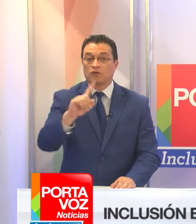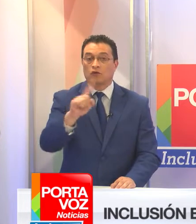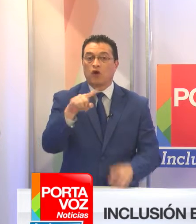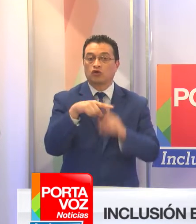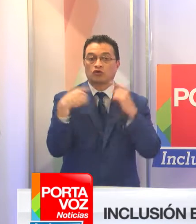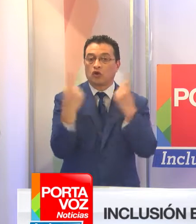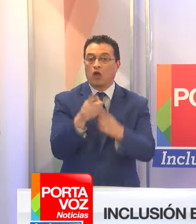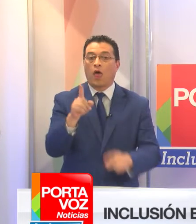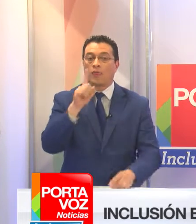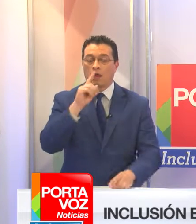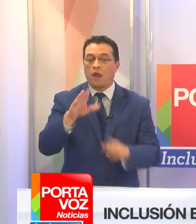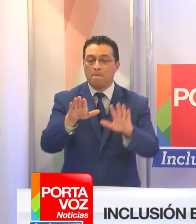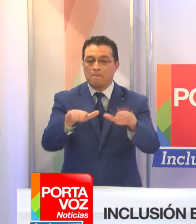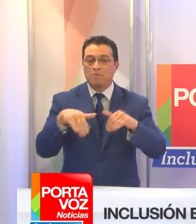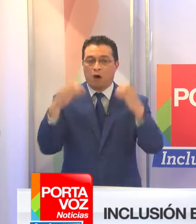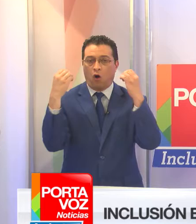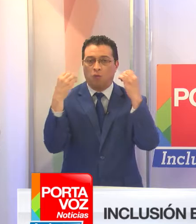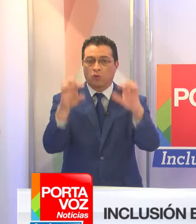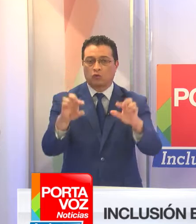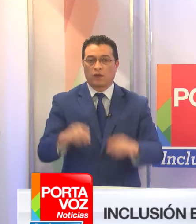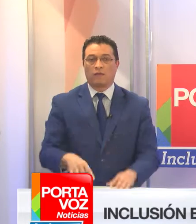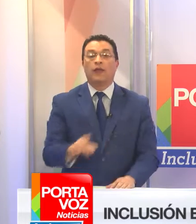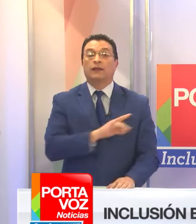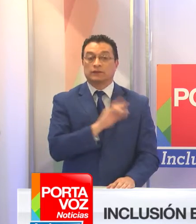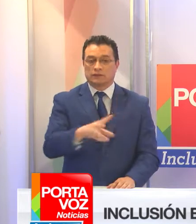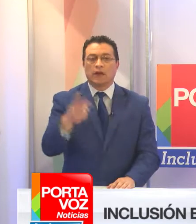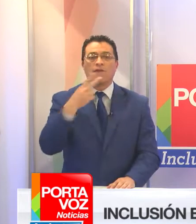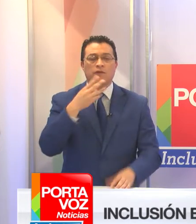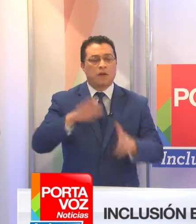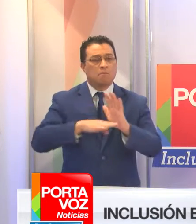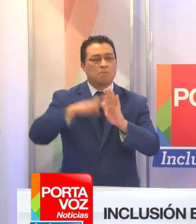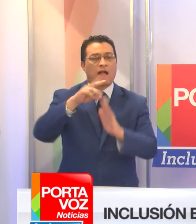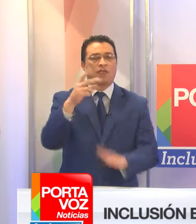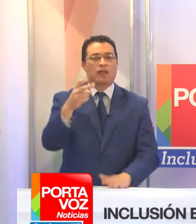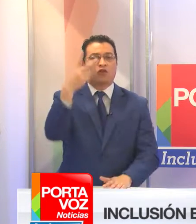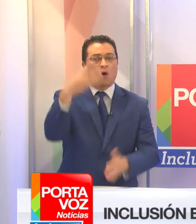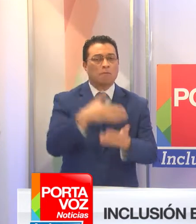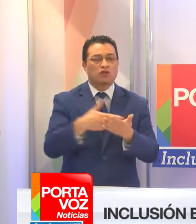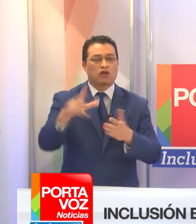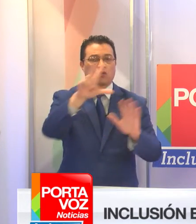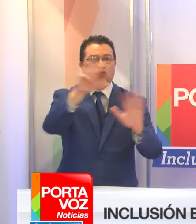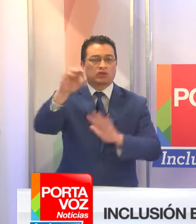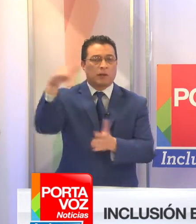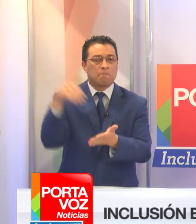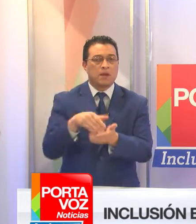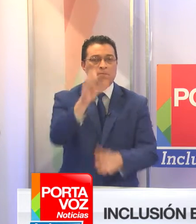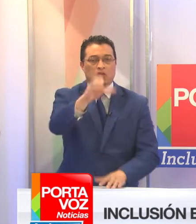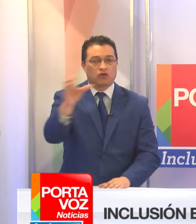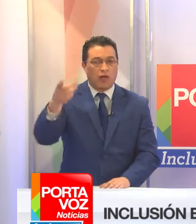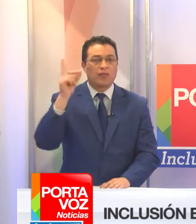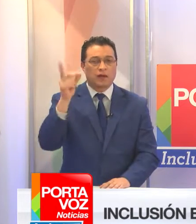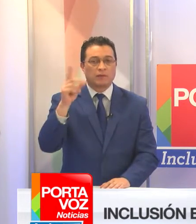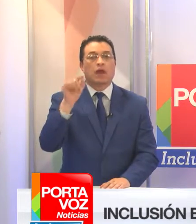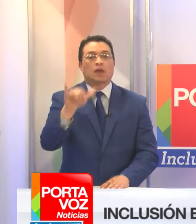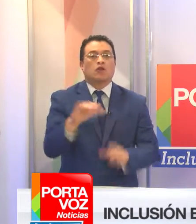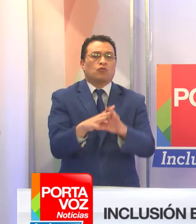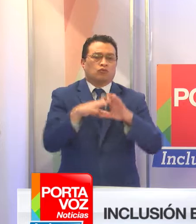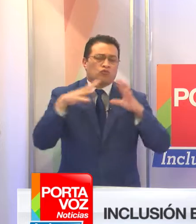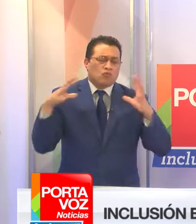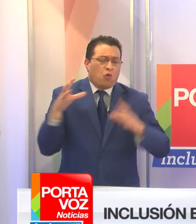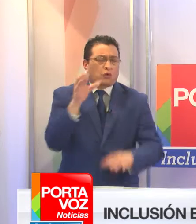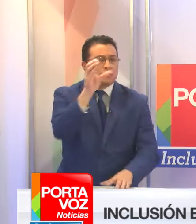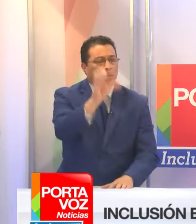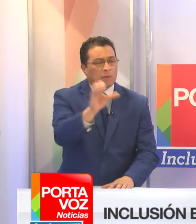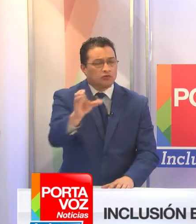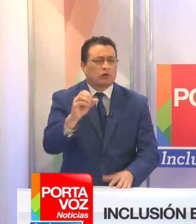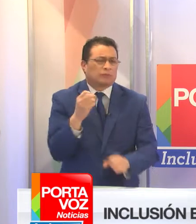tienen las mismas oportunidades. En Chile viven más de 2.800.000 personas con discapacidad y la enorme mayoría